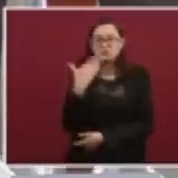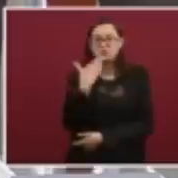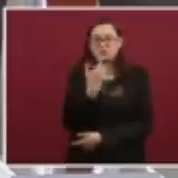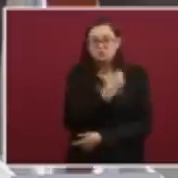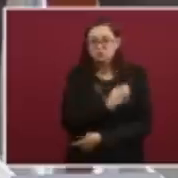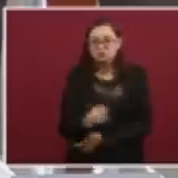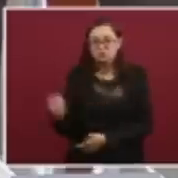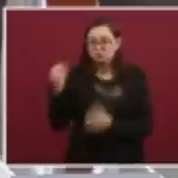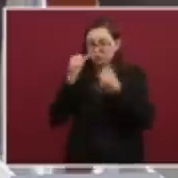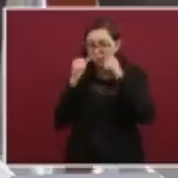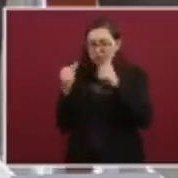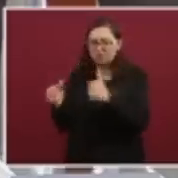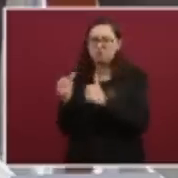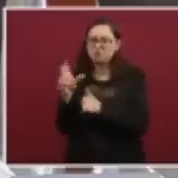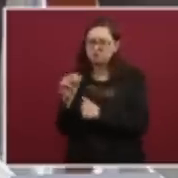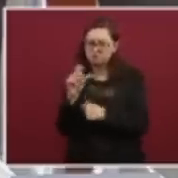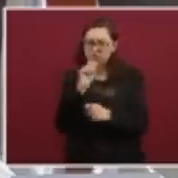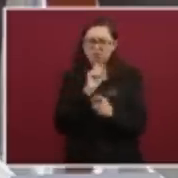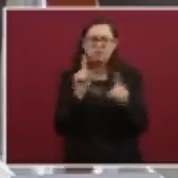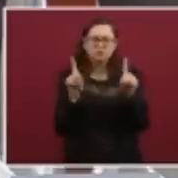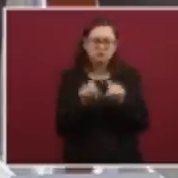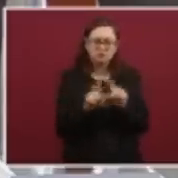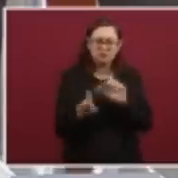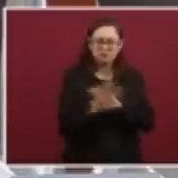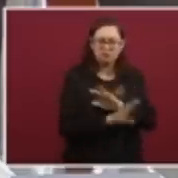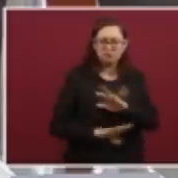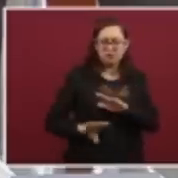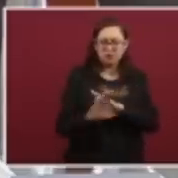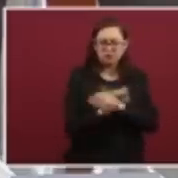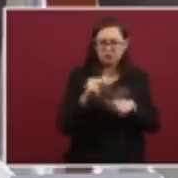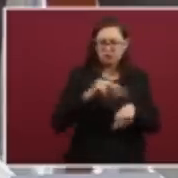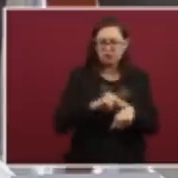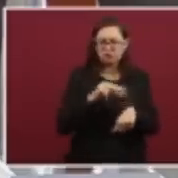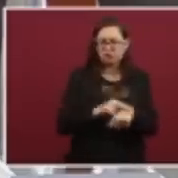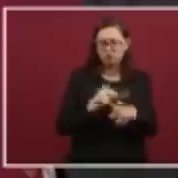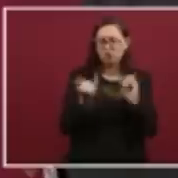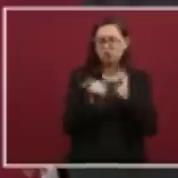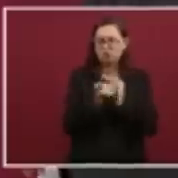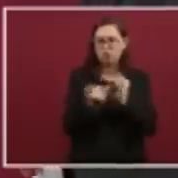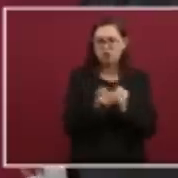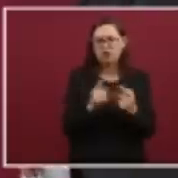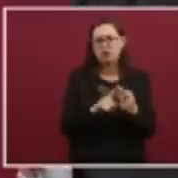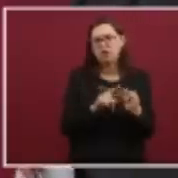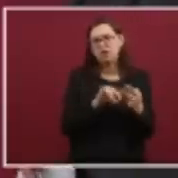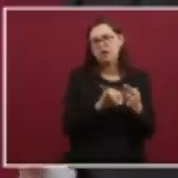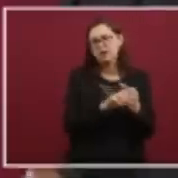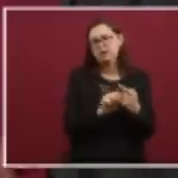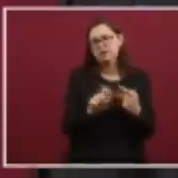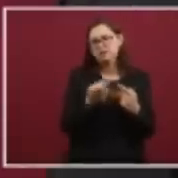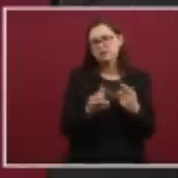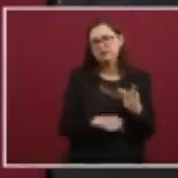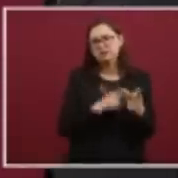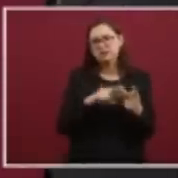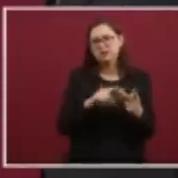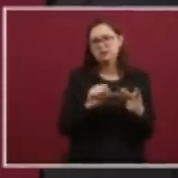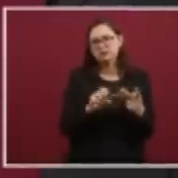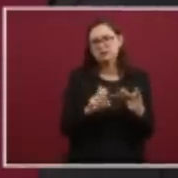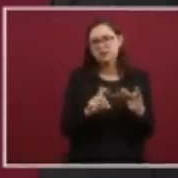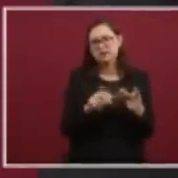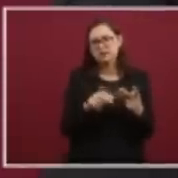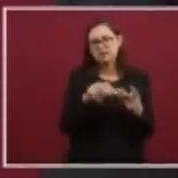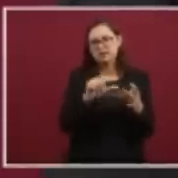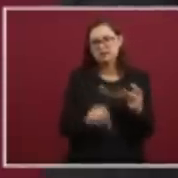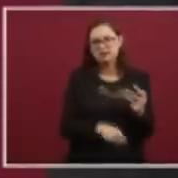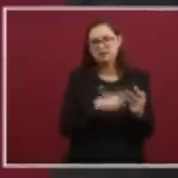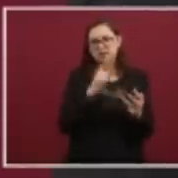sino también en el primer nivel de atención, del ISSSTE, de SEDENA, la regulación de COFEPRIS, de CENETEC, otras